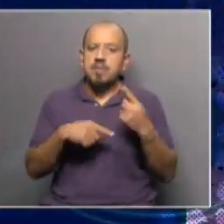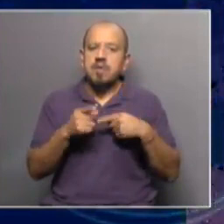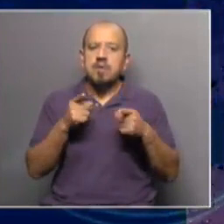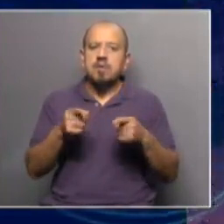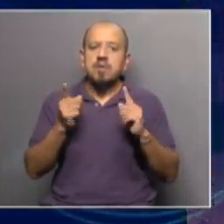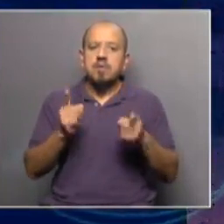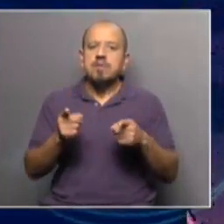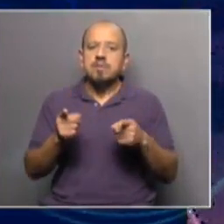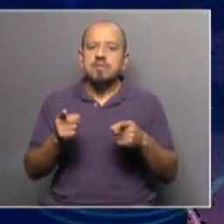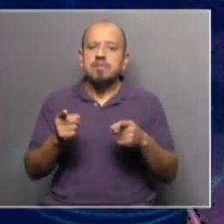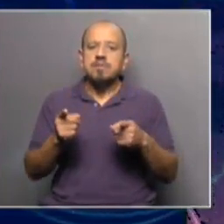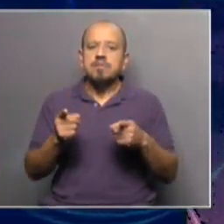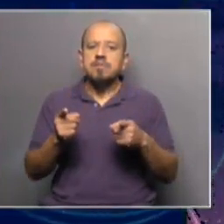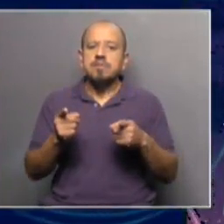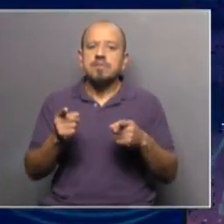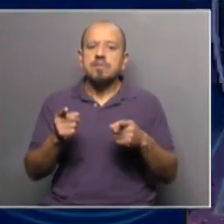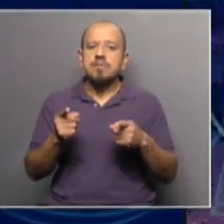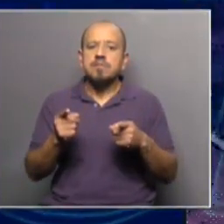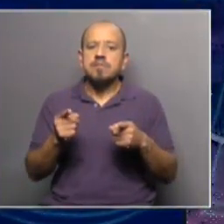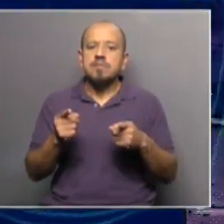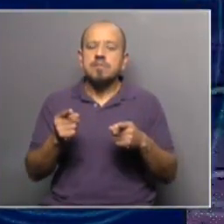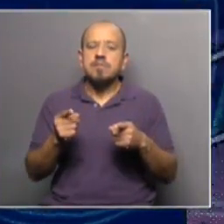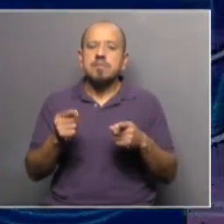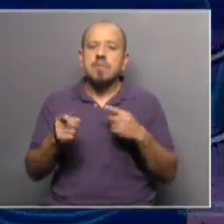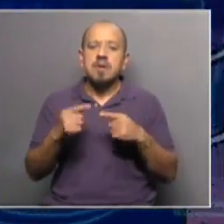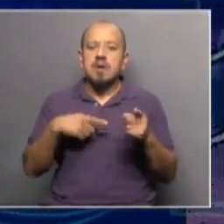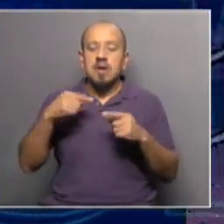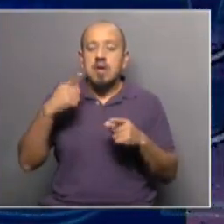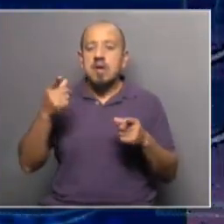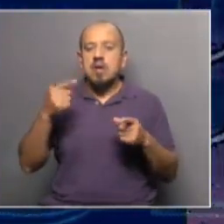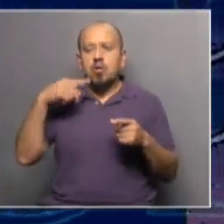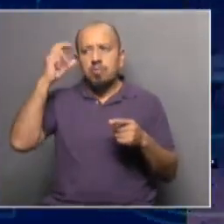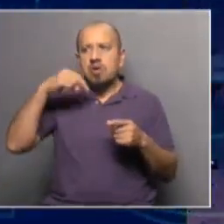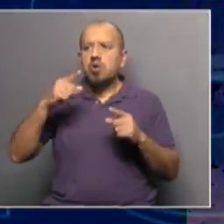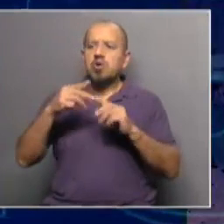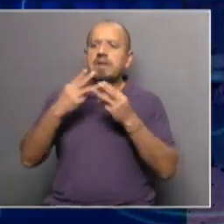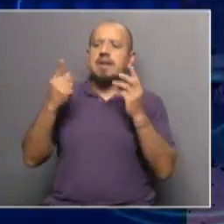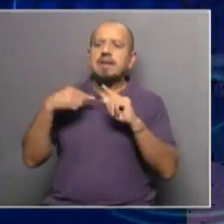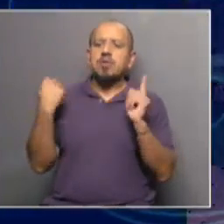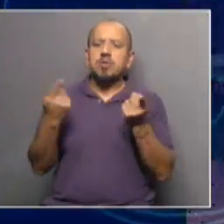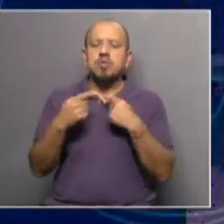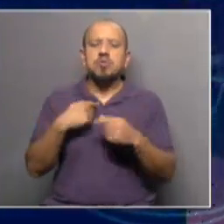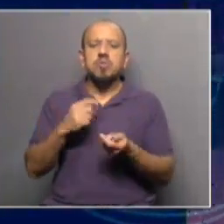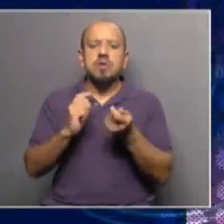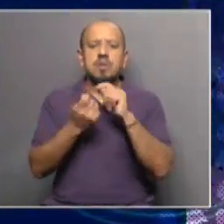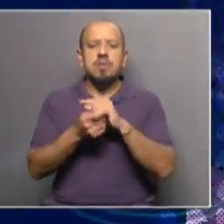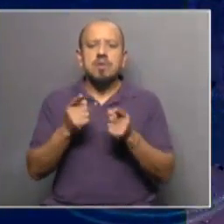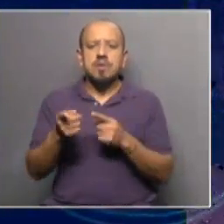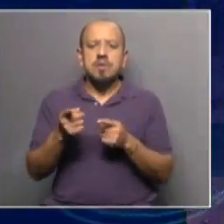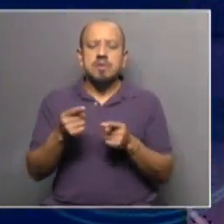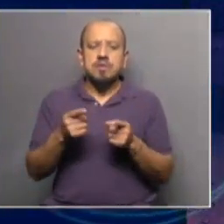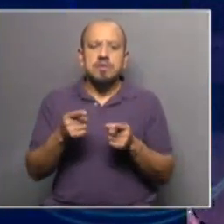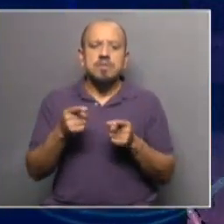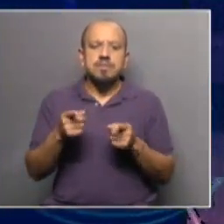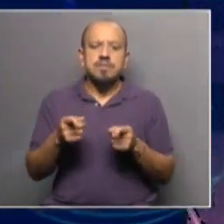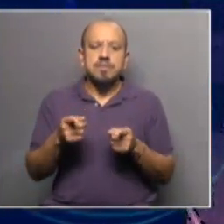también generó, quieras o no, también en la opinión pública y eso como un cambio. Claro, lo mediático ahí entra,